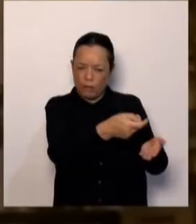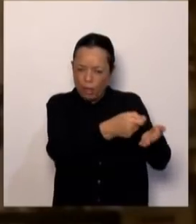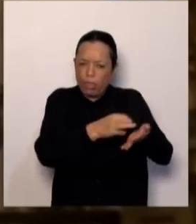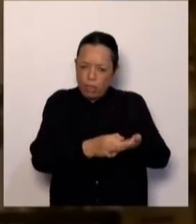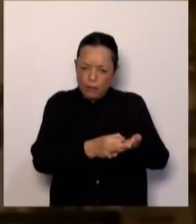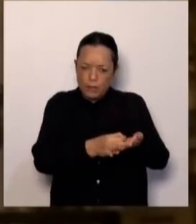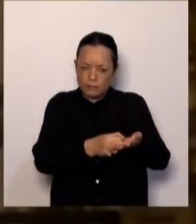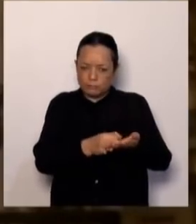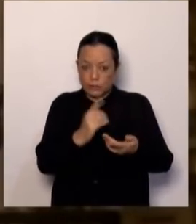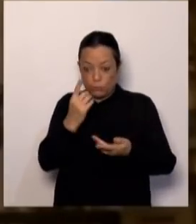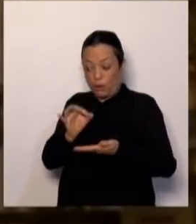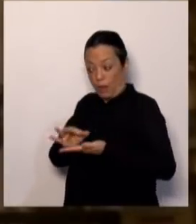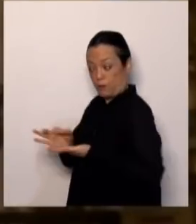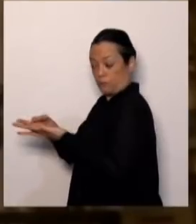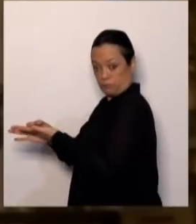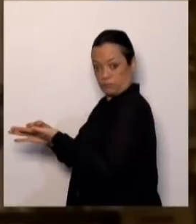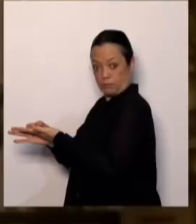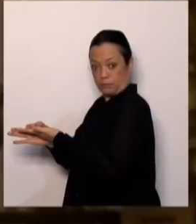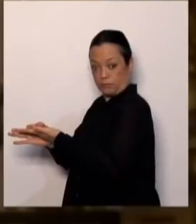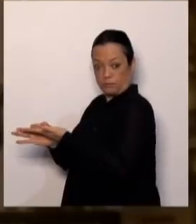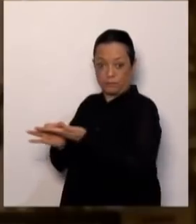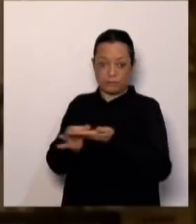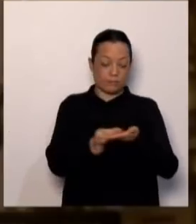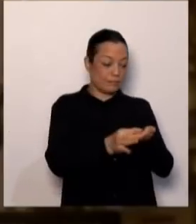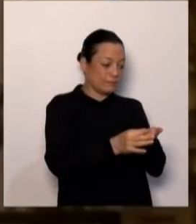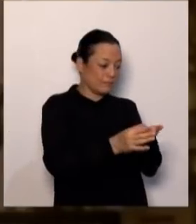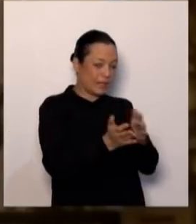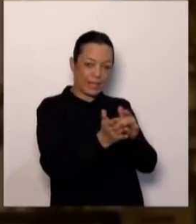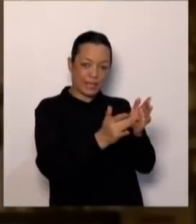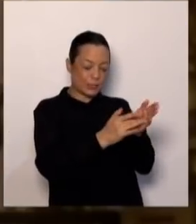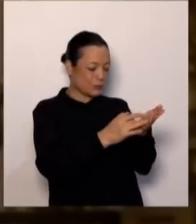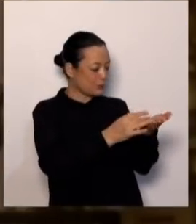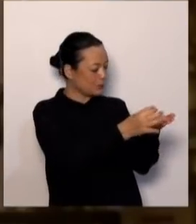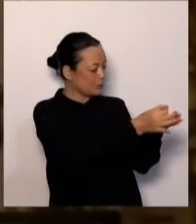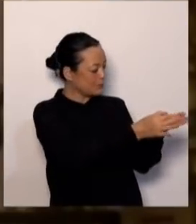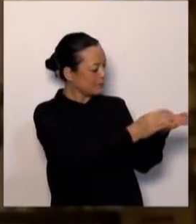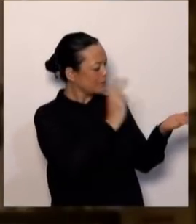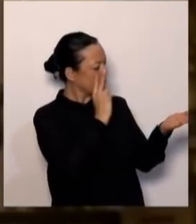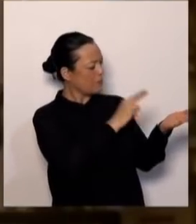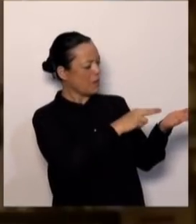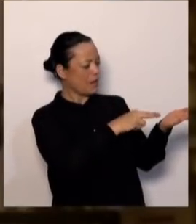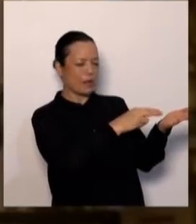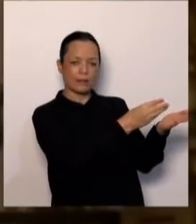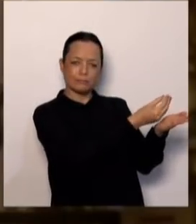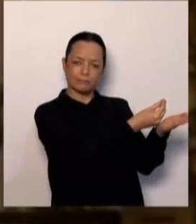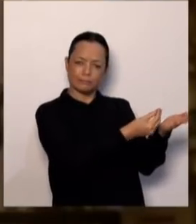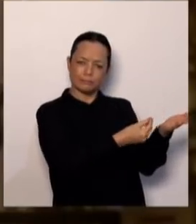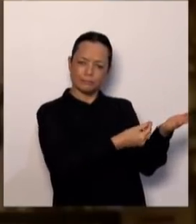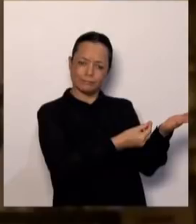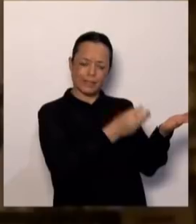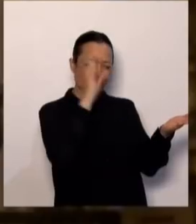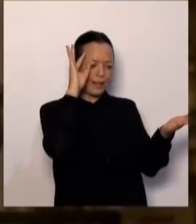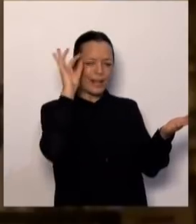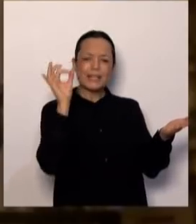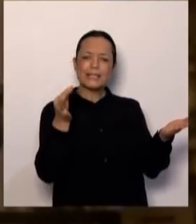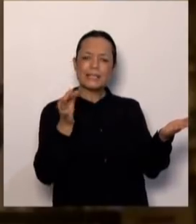pasan un denario con la figura del César. Y allí Jesús dice estas sabias palabras, que